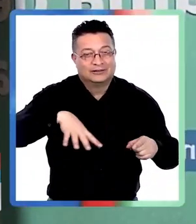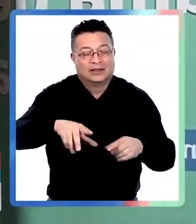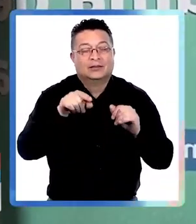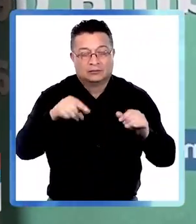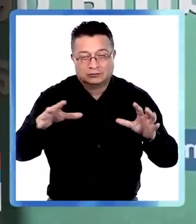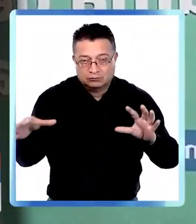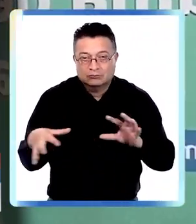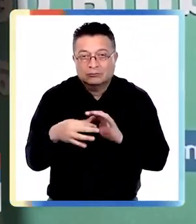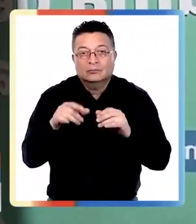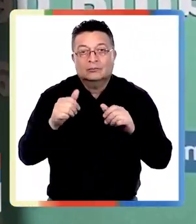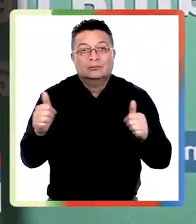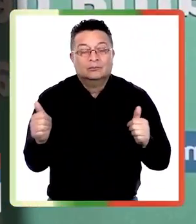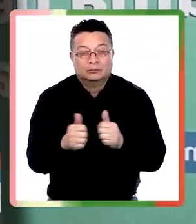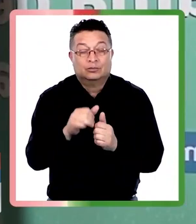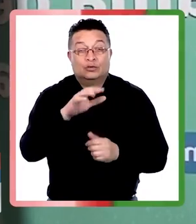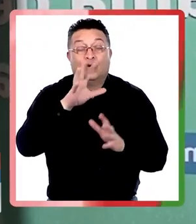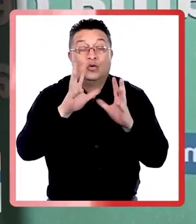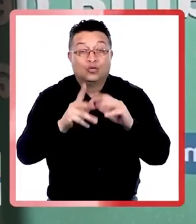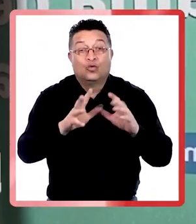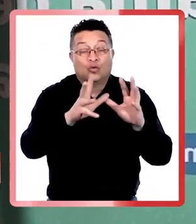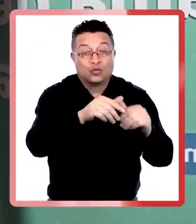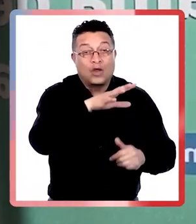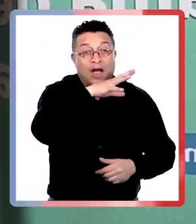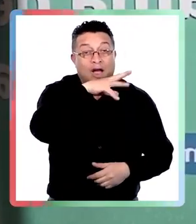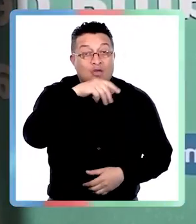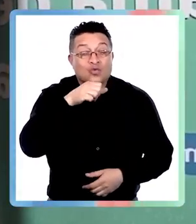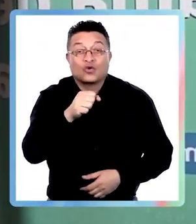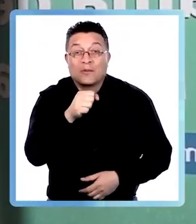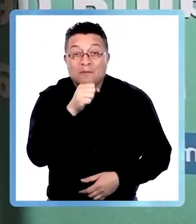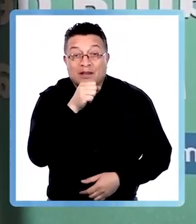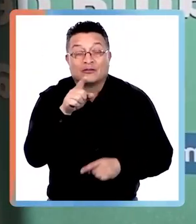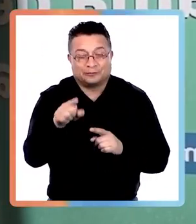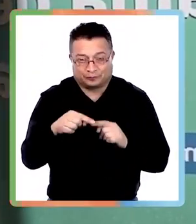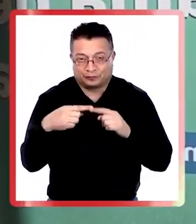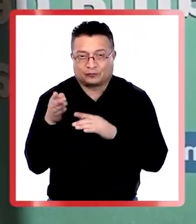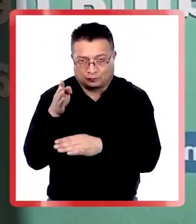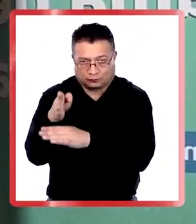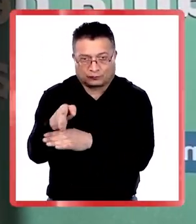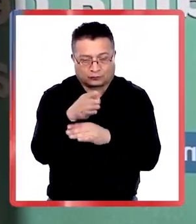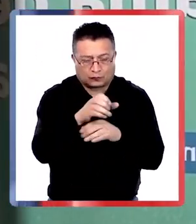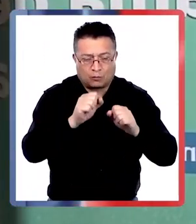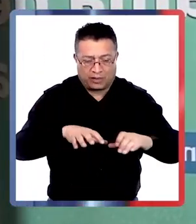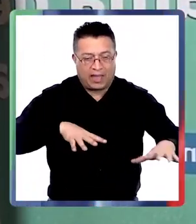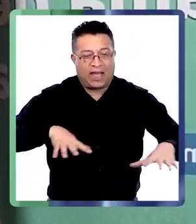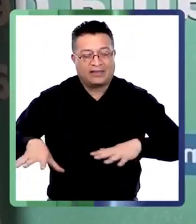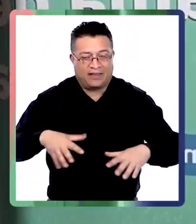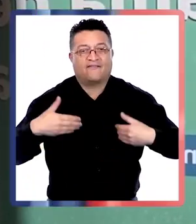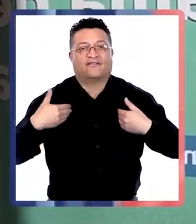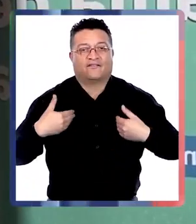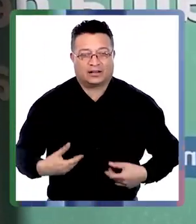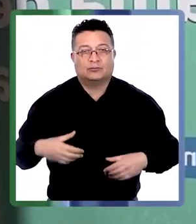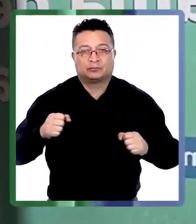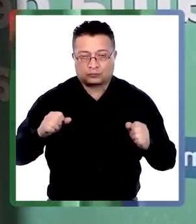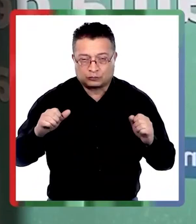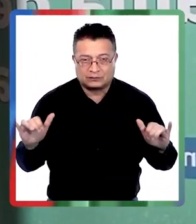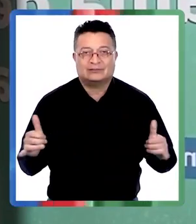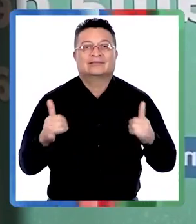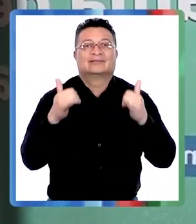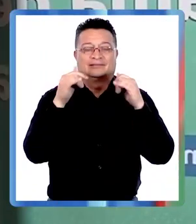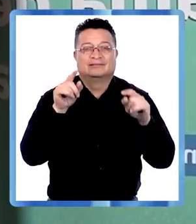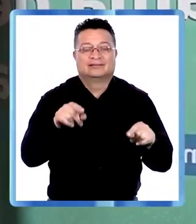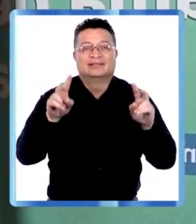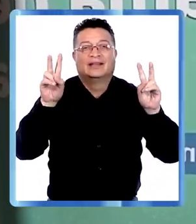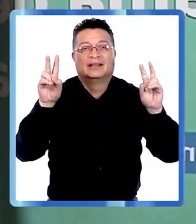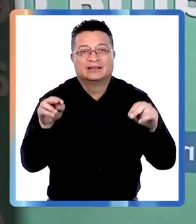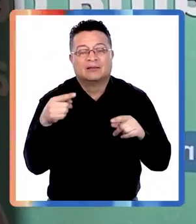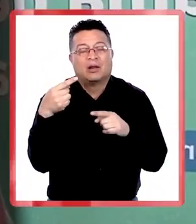San Martín, junto con los clubes de adultos mayores, instando a que todos nuestros adultos mayores puedan hacer actividad física, puedan distraerse